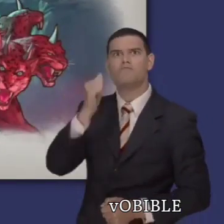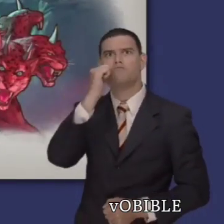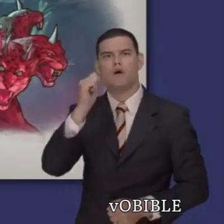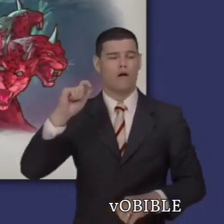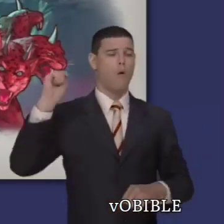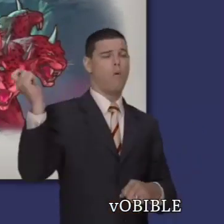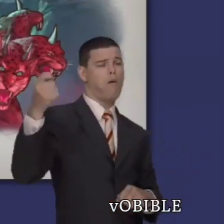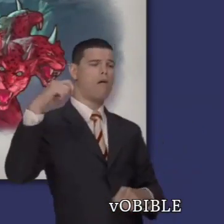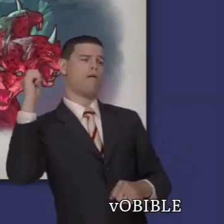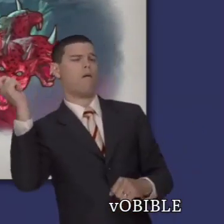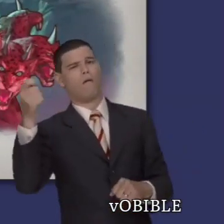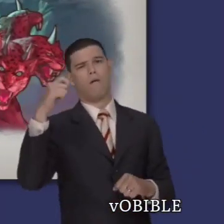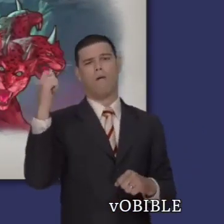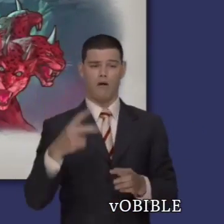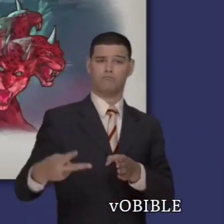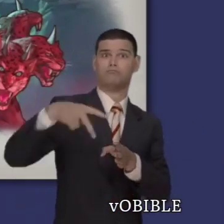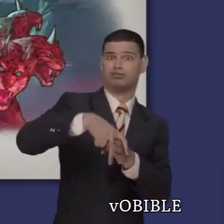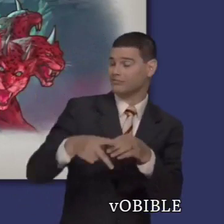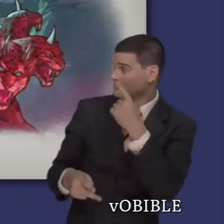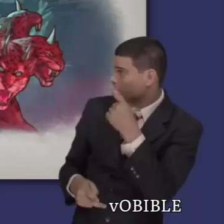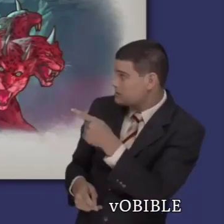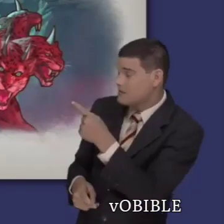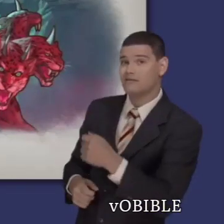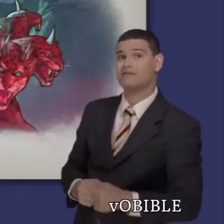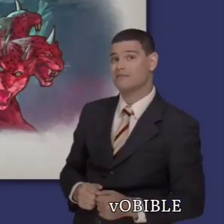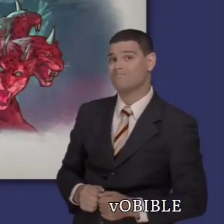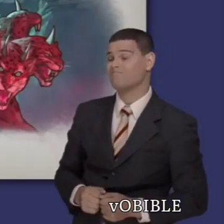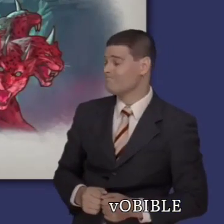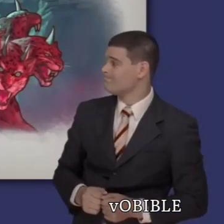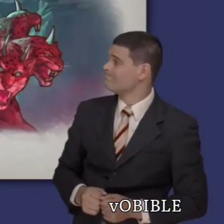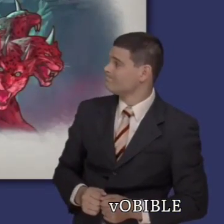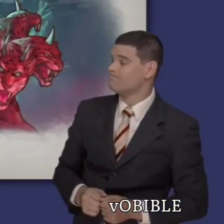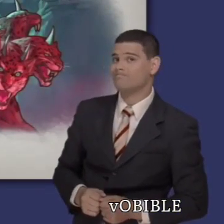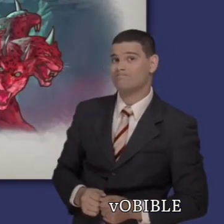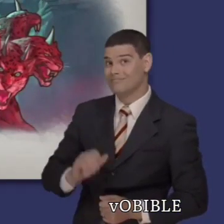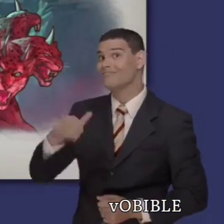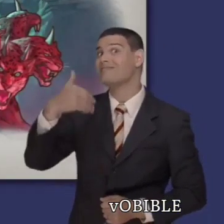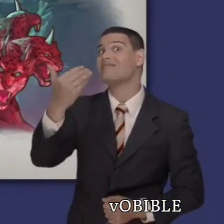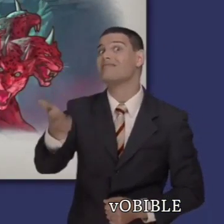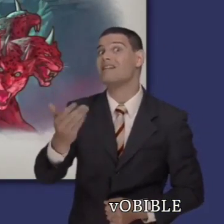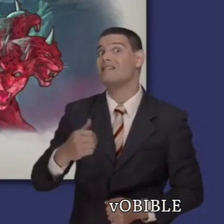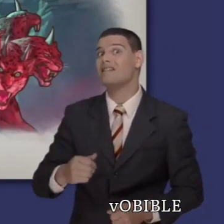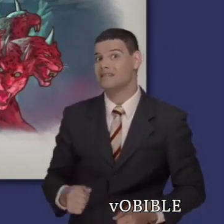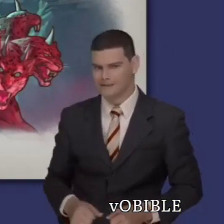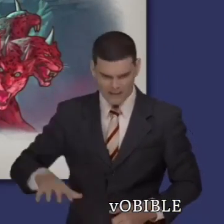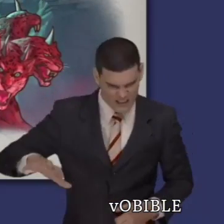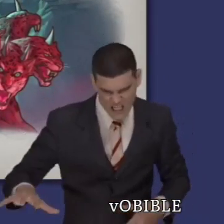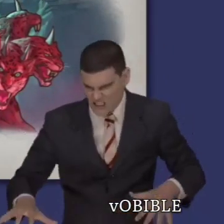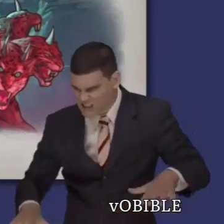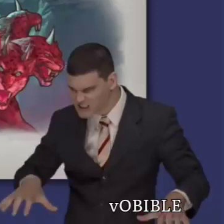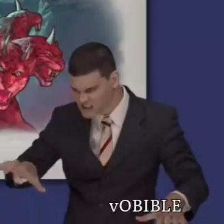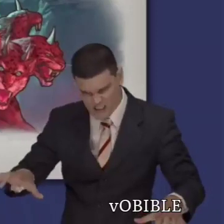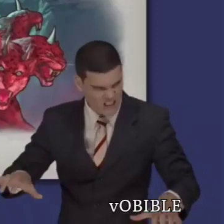llamada Babilonia la Grande, que está sentada sobre una bestia salvaje de color rojo escarlata. Sin embargo,